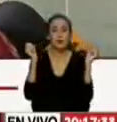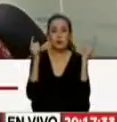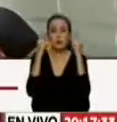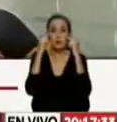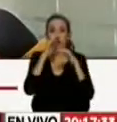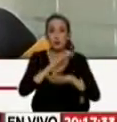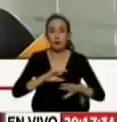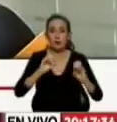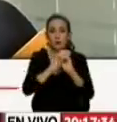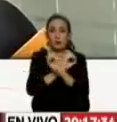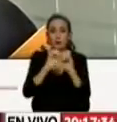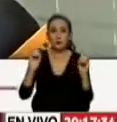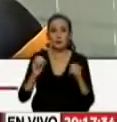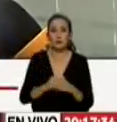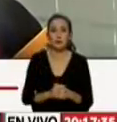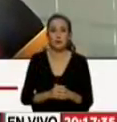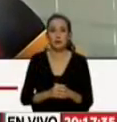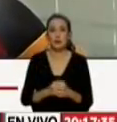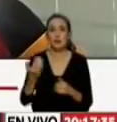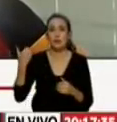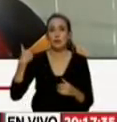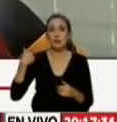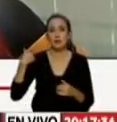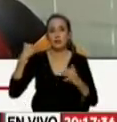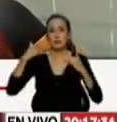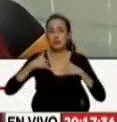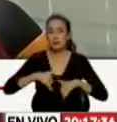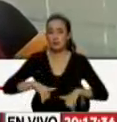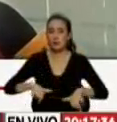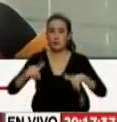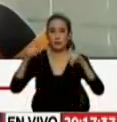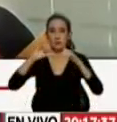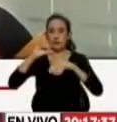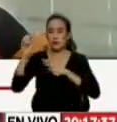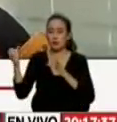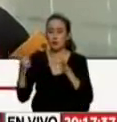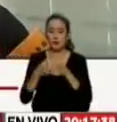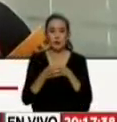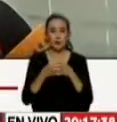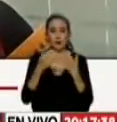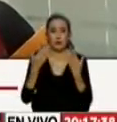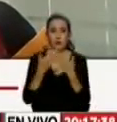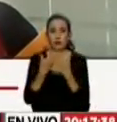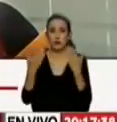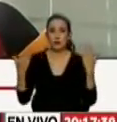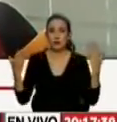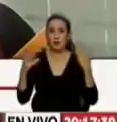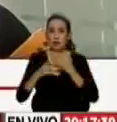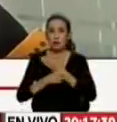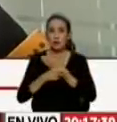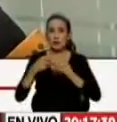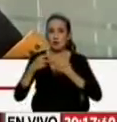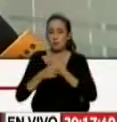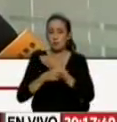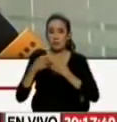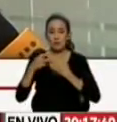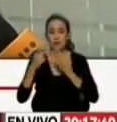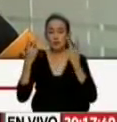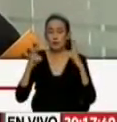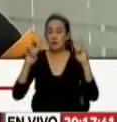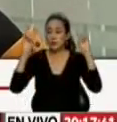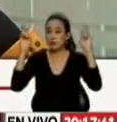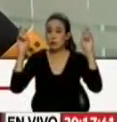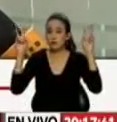Se ha demorado la fiscalía y tenemos que presionar a que siga investigando por otro tipo de casos. Está todo el tema petrolero, están los temas de